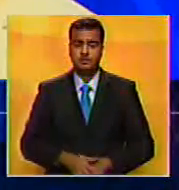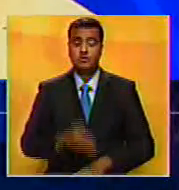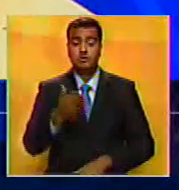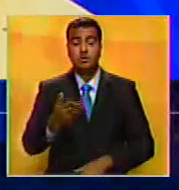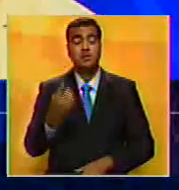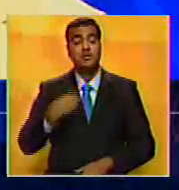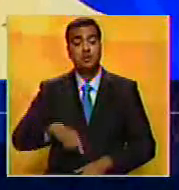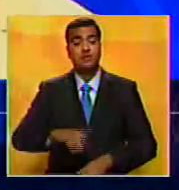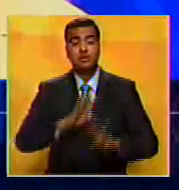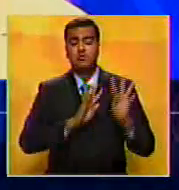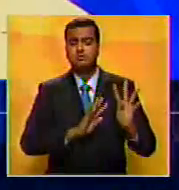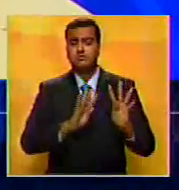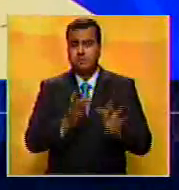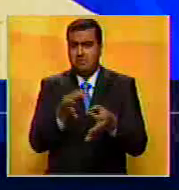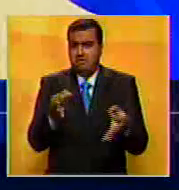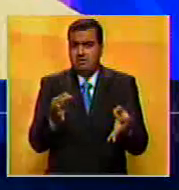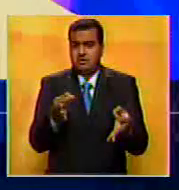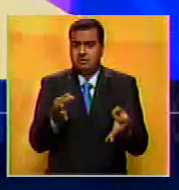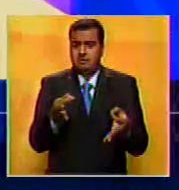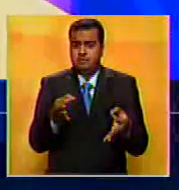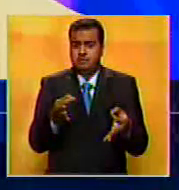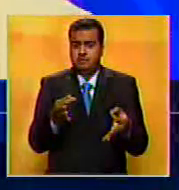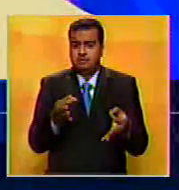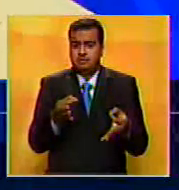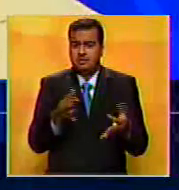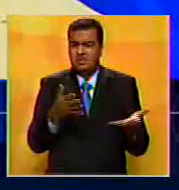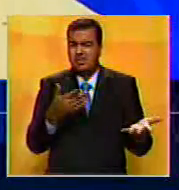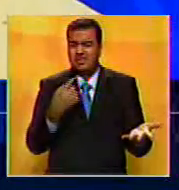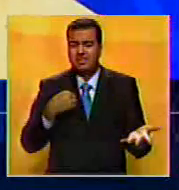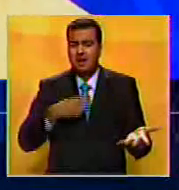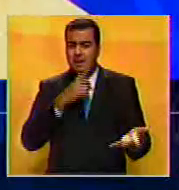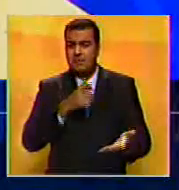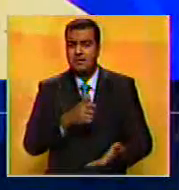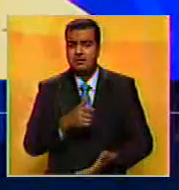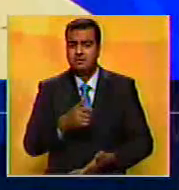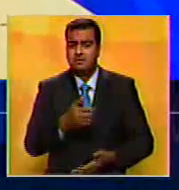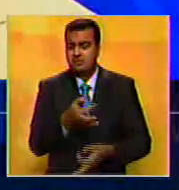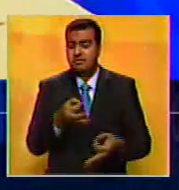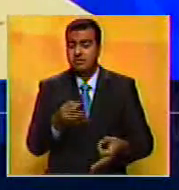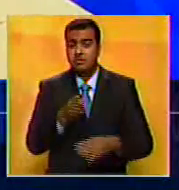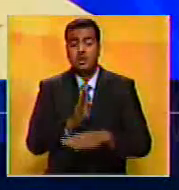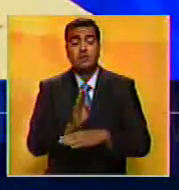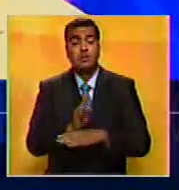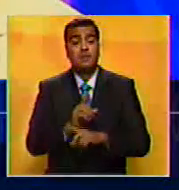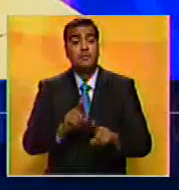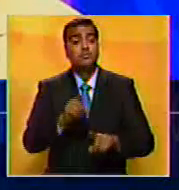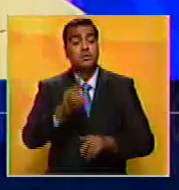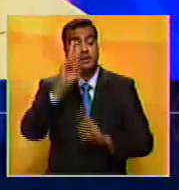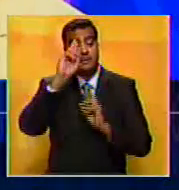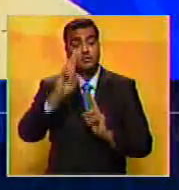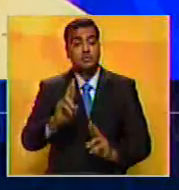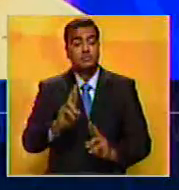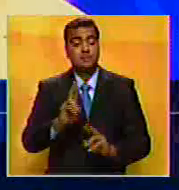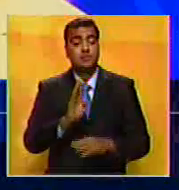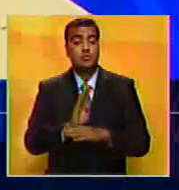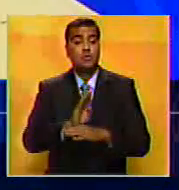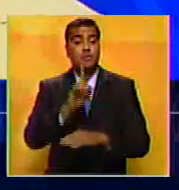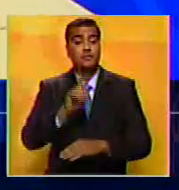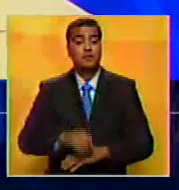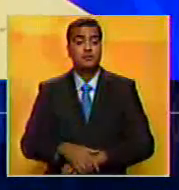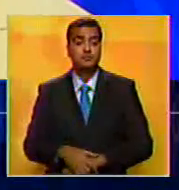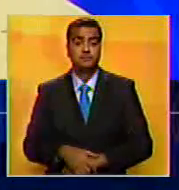una concentración perfecto de gente afecta a usted, magnífico, usted la custodia, pero usted tiene que ser responsable y custodiar